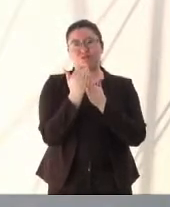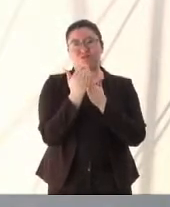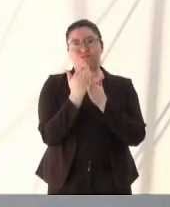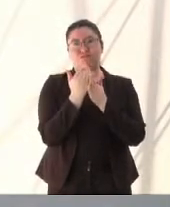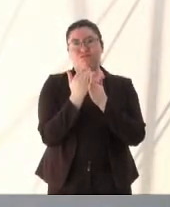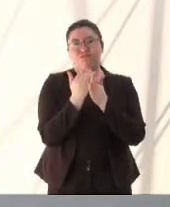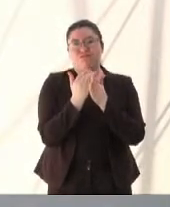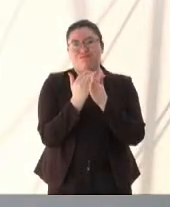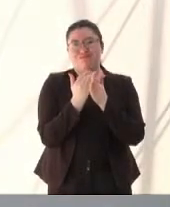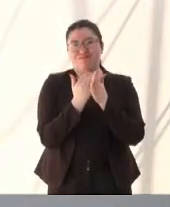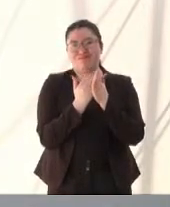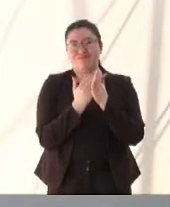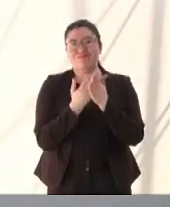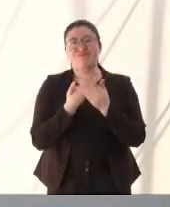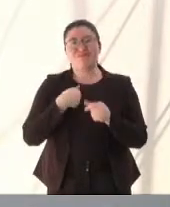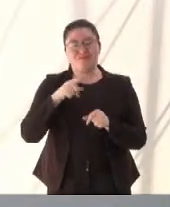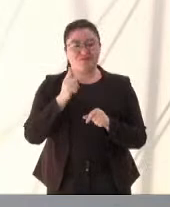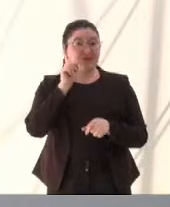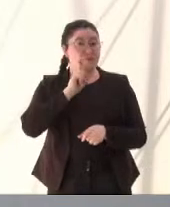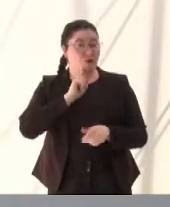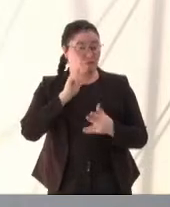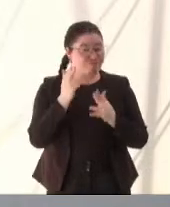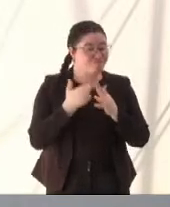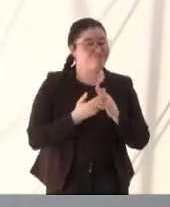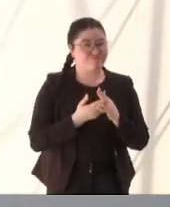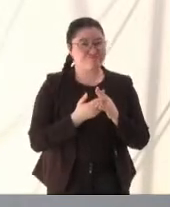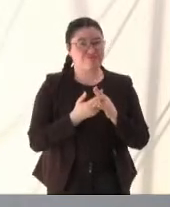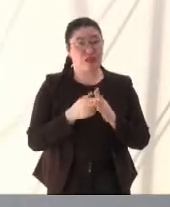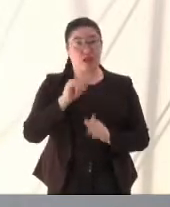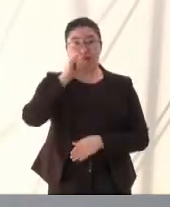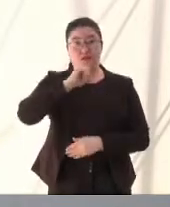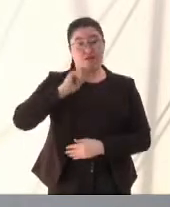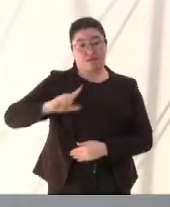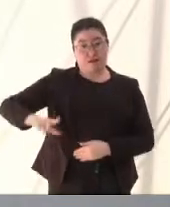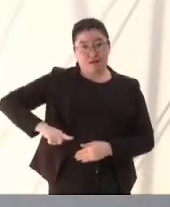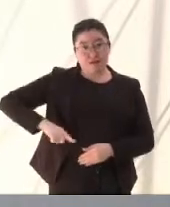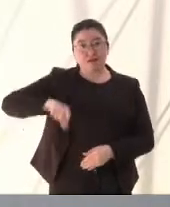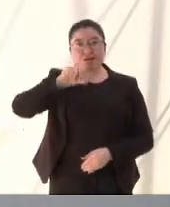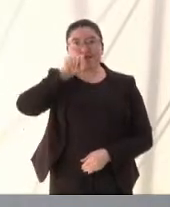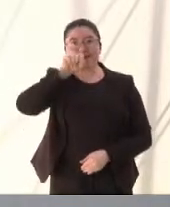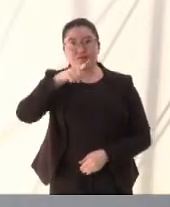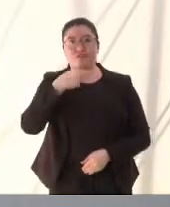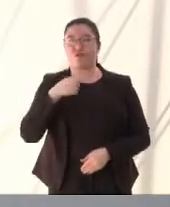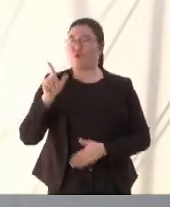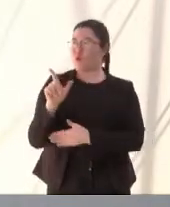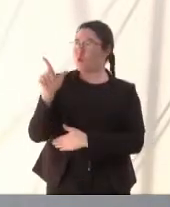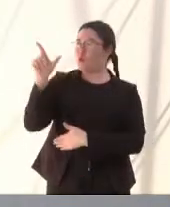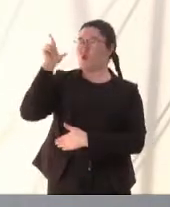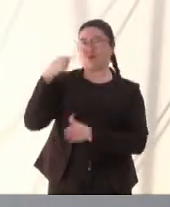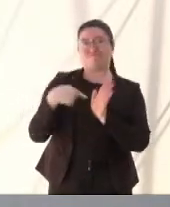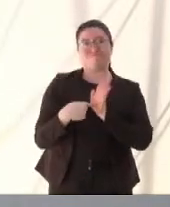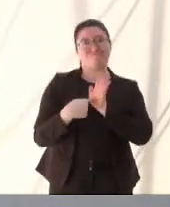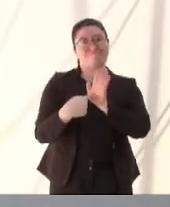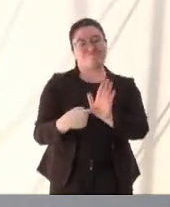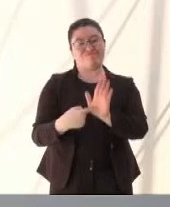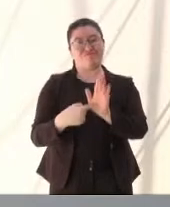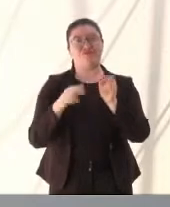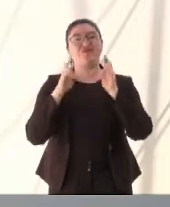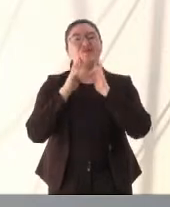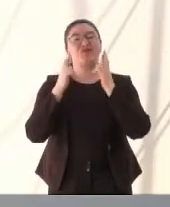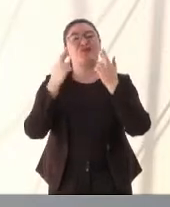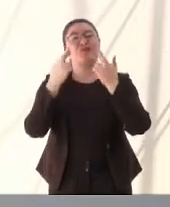significativa la comisión de feminicidios en la ciudad. La jefa de gobierno lo presentaba el día lunes en la reunión del Gabinete de